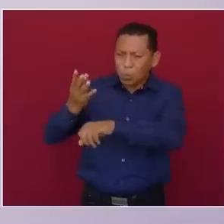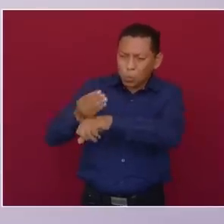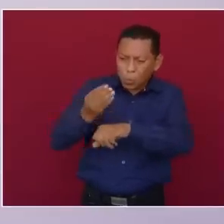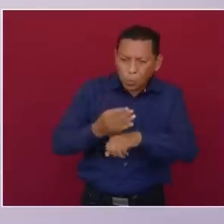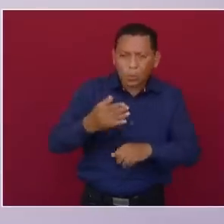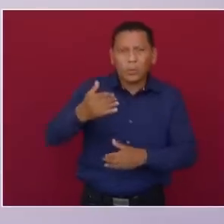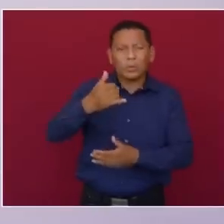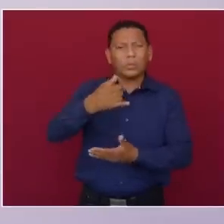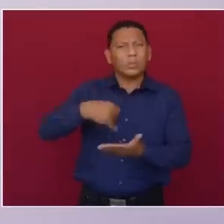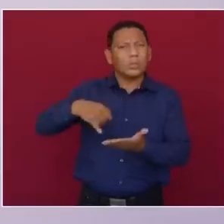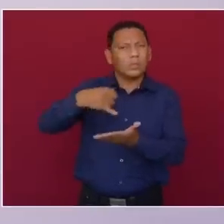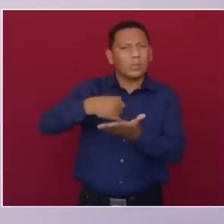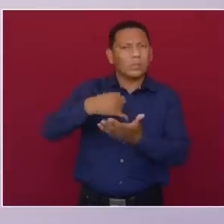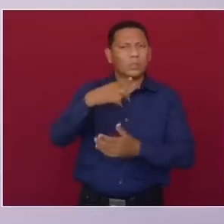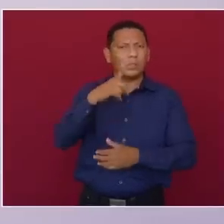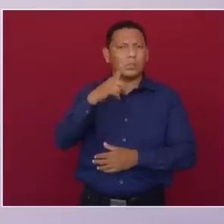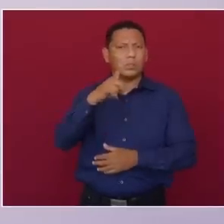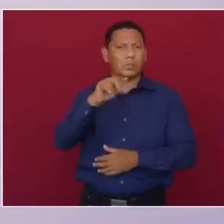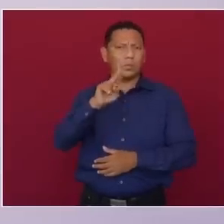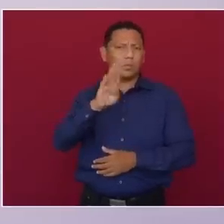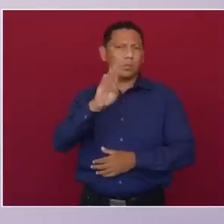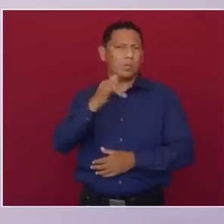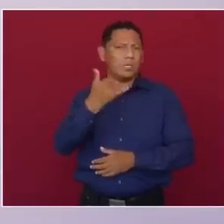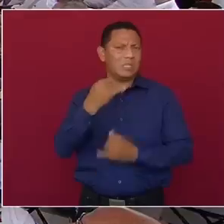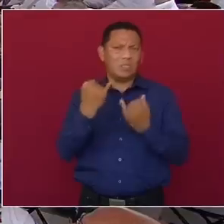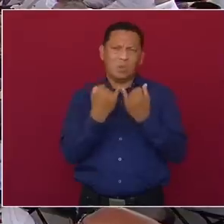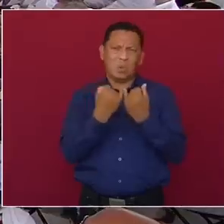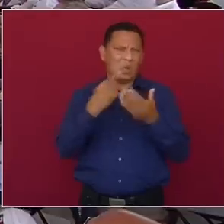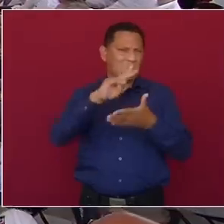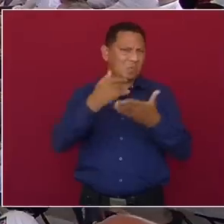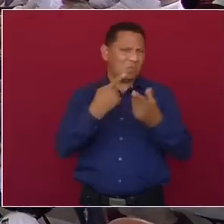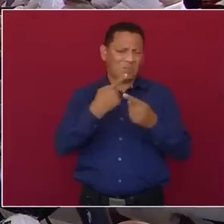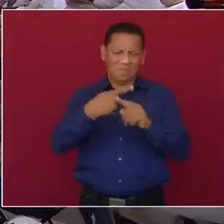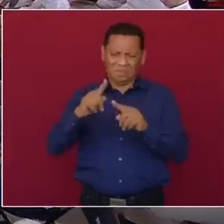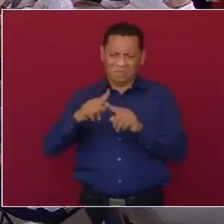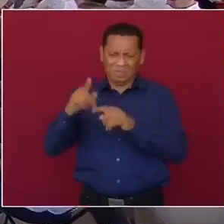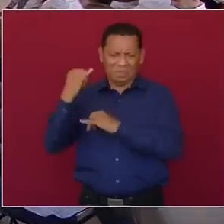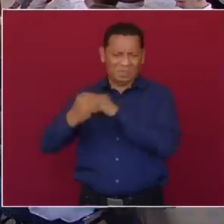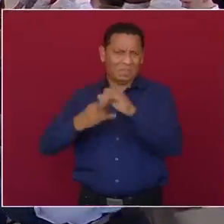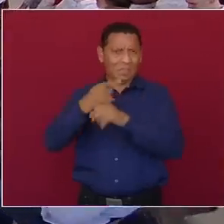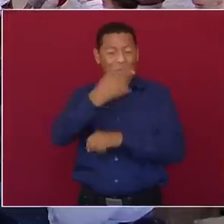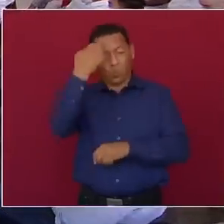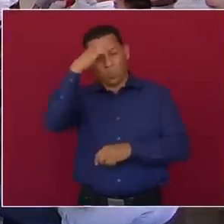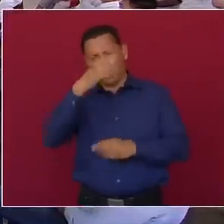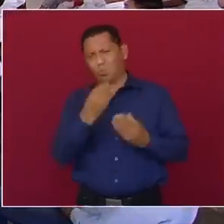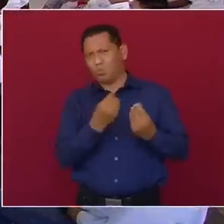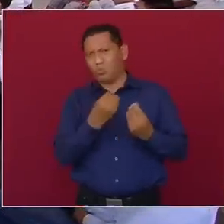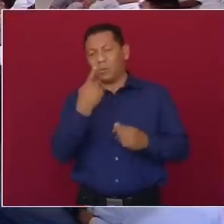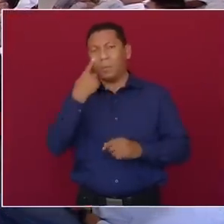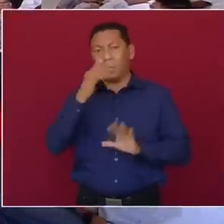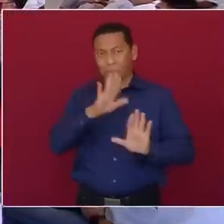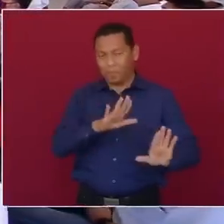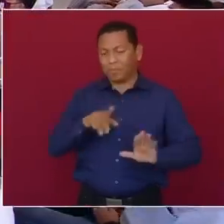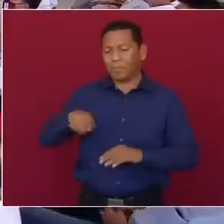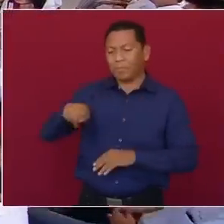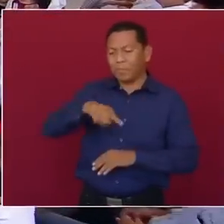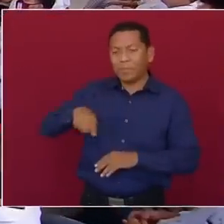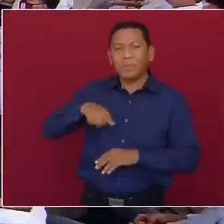Dubái, entre otros proyectos internacionales. Durante el dragado que inició en junio